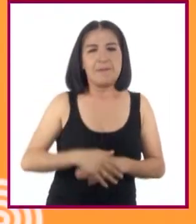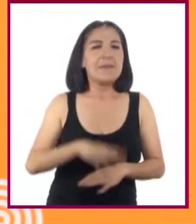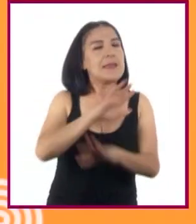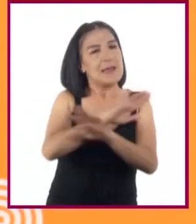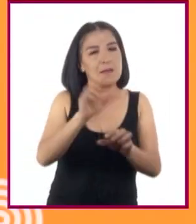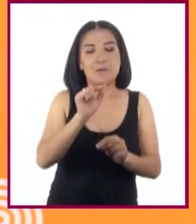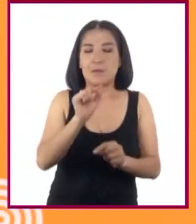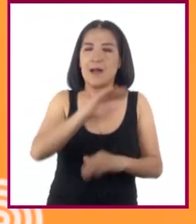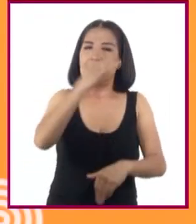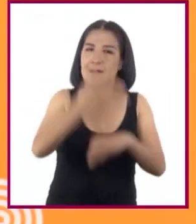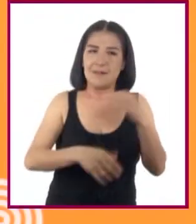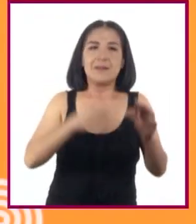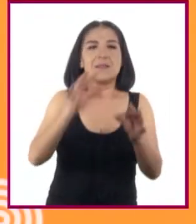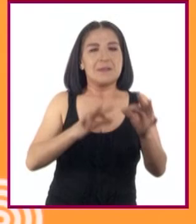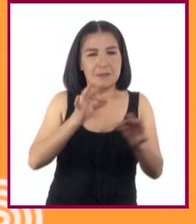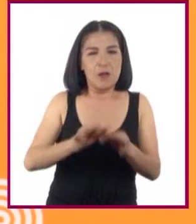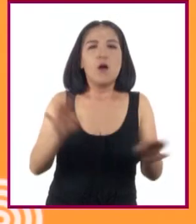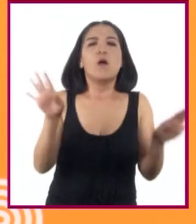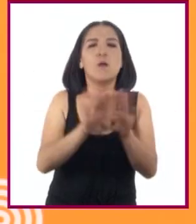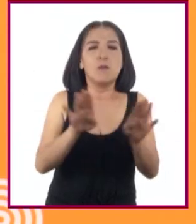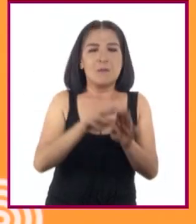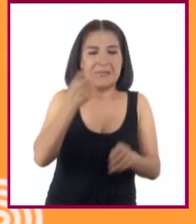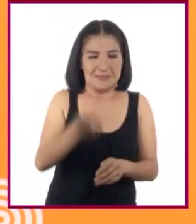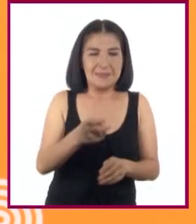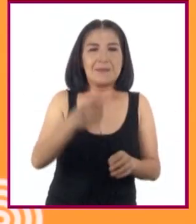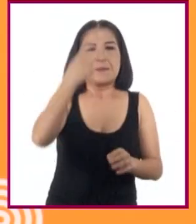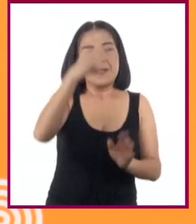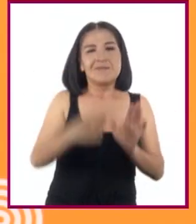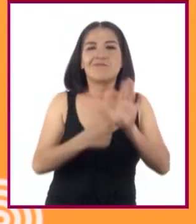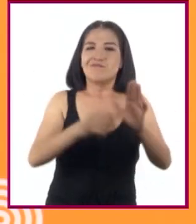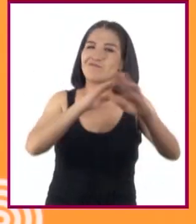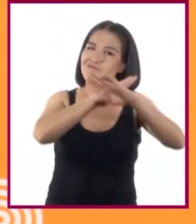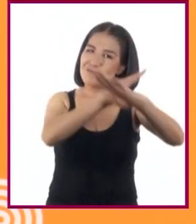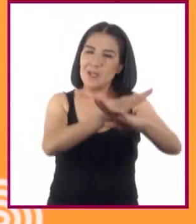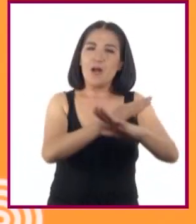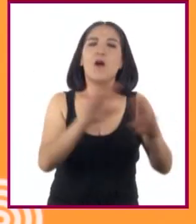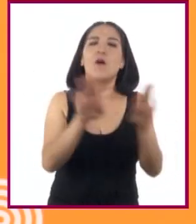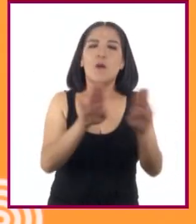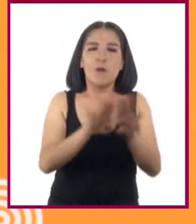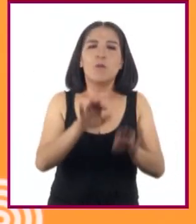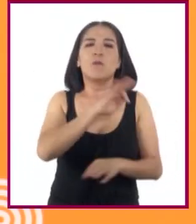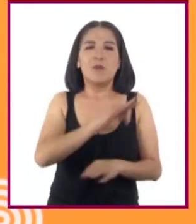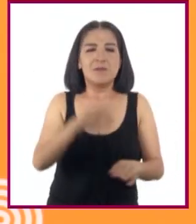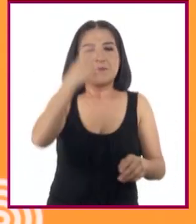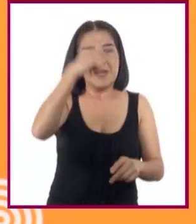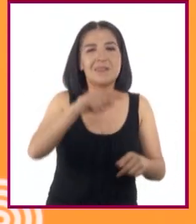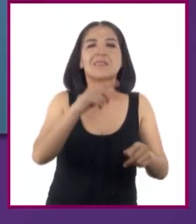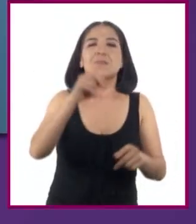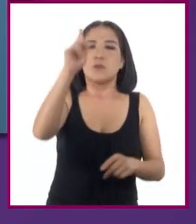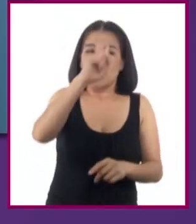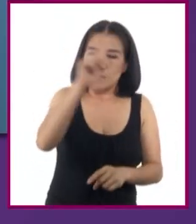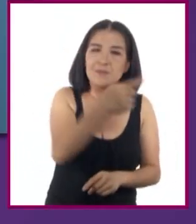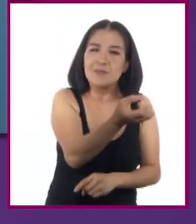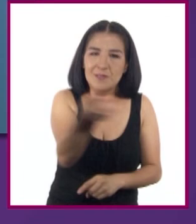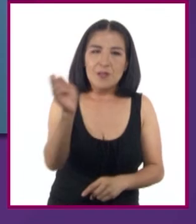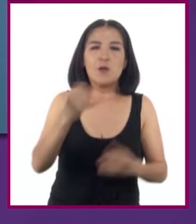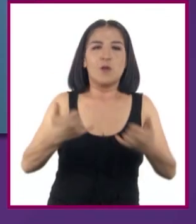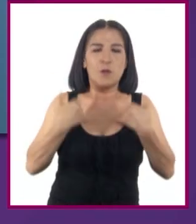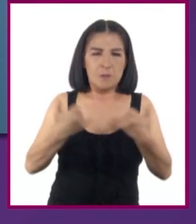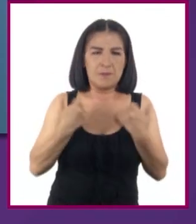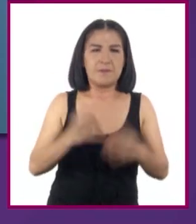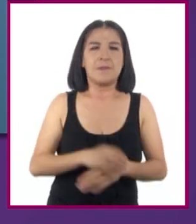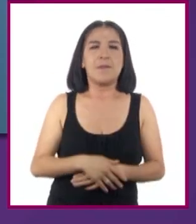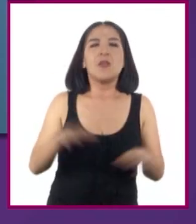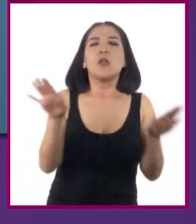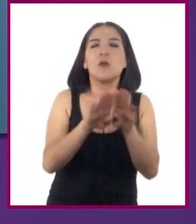concluir, maestro, en este tema de la prevención, ¿qué sugerencia se puede hacer a los estudiantes? Usando